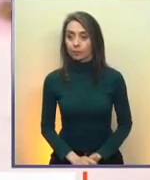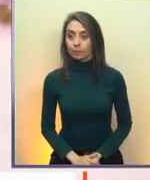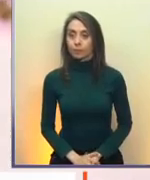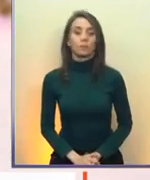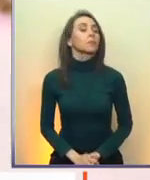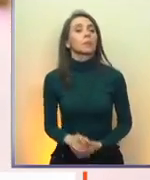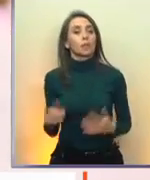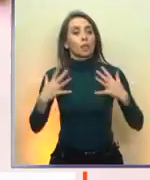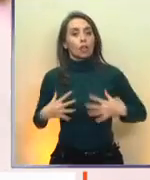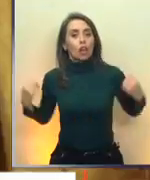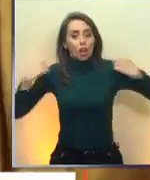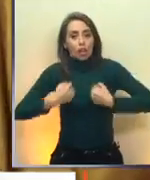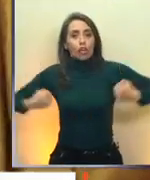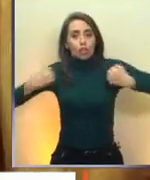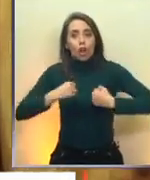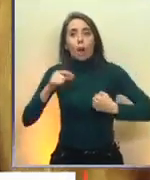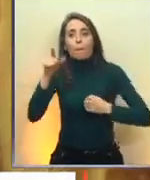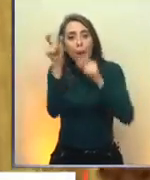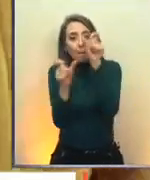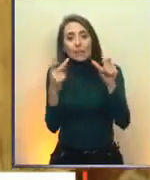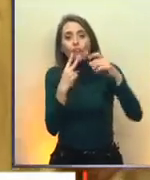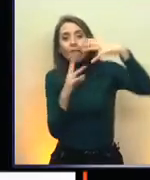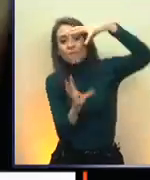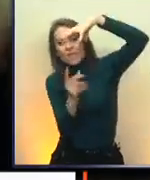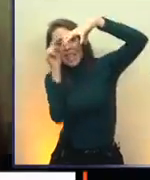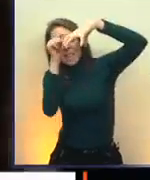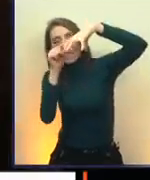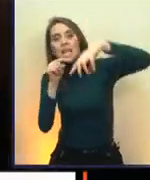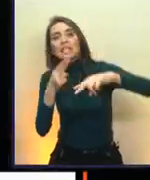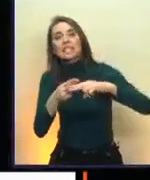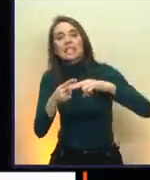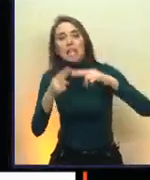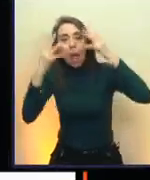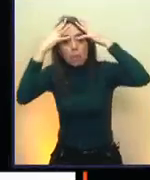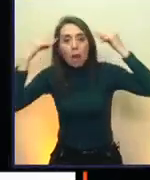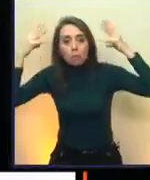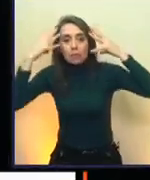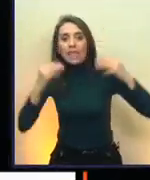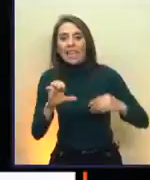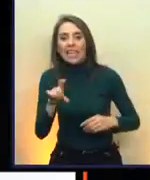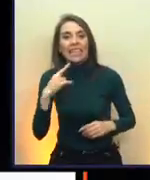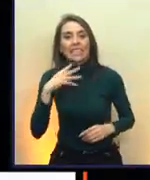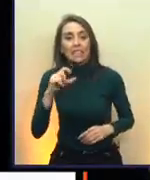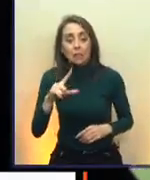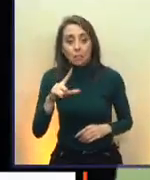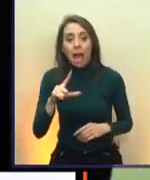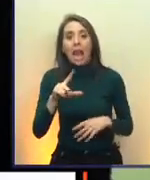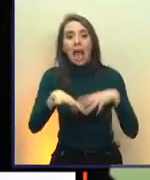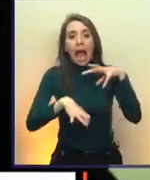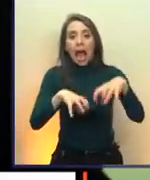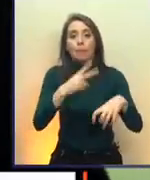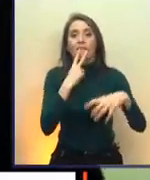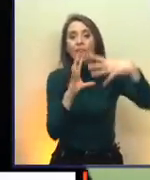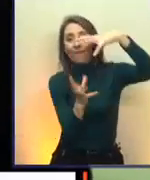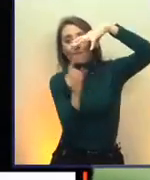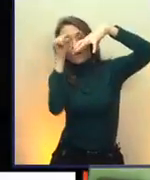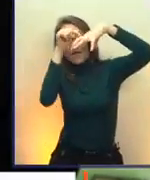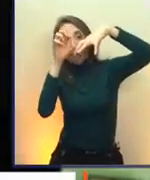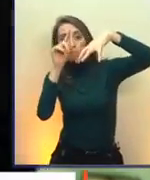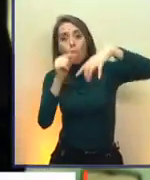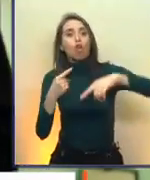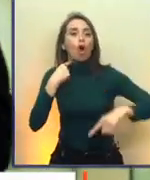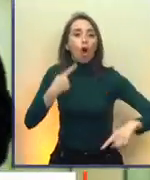Vistió ropas confeccionadas por los esquimales con pieles de animales polares. Tuvimos que desechar el vestuario y